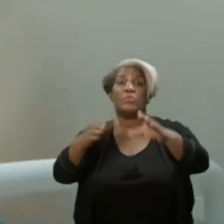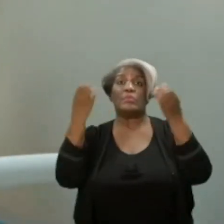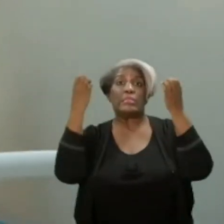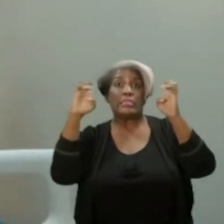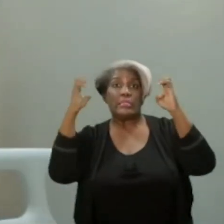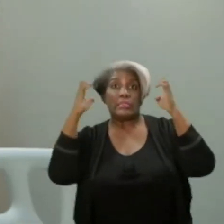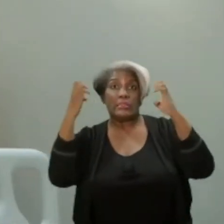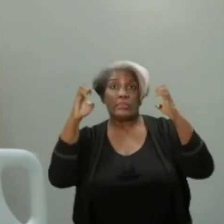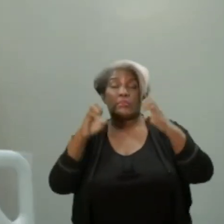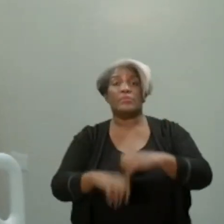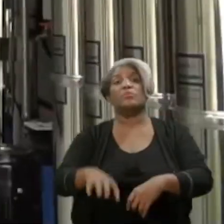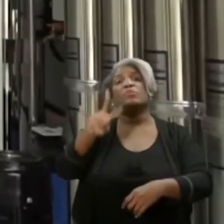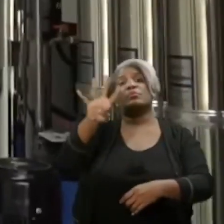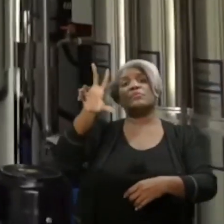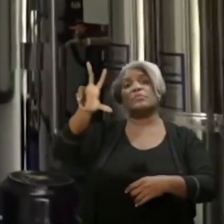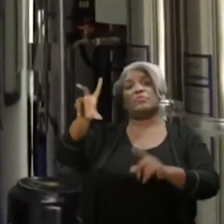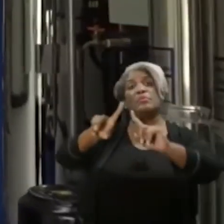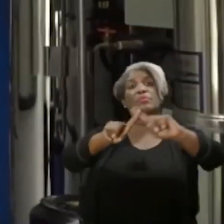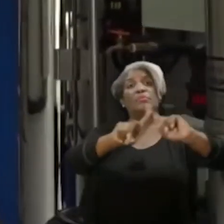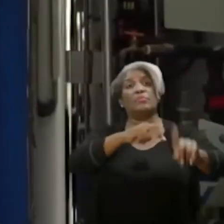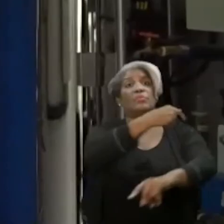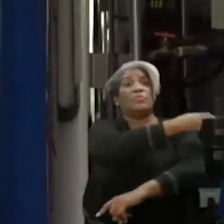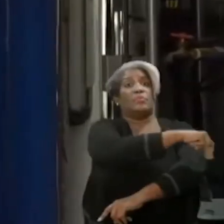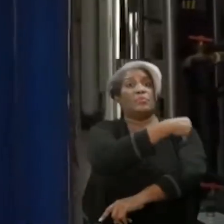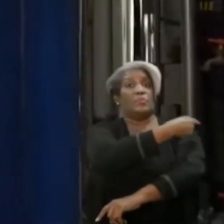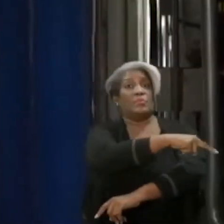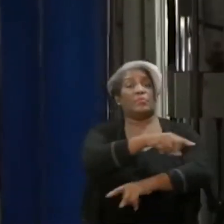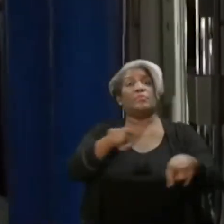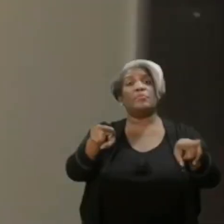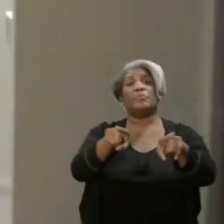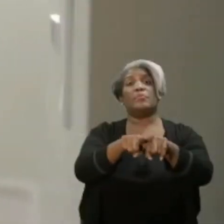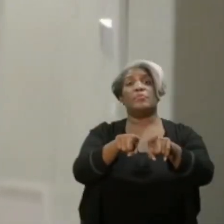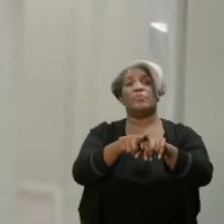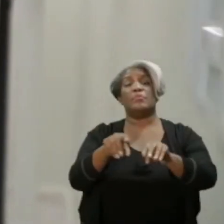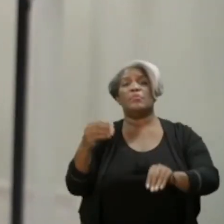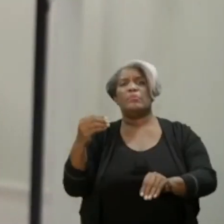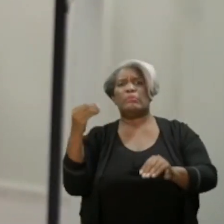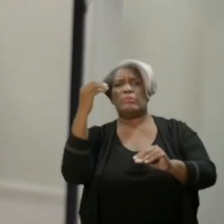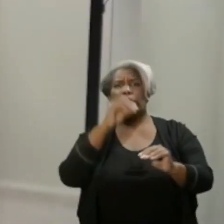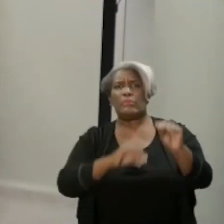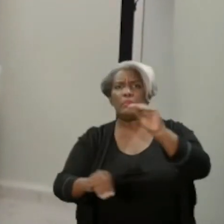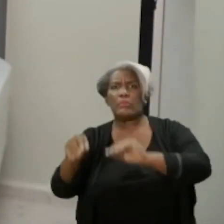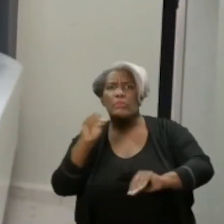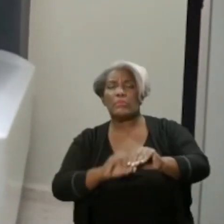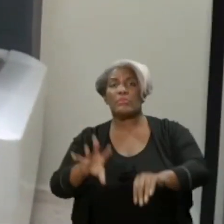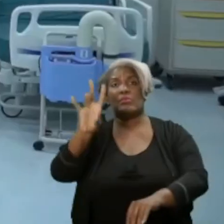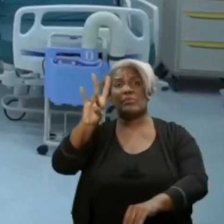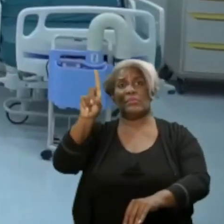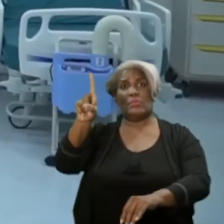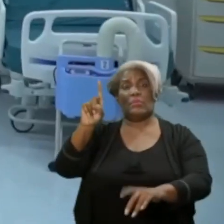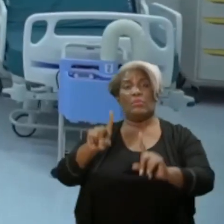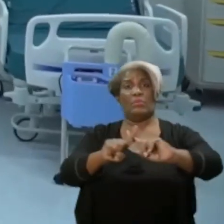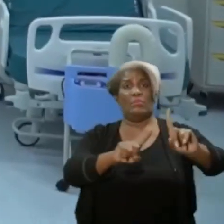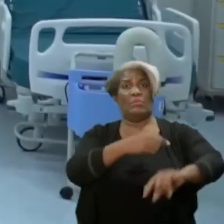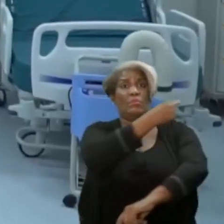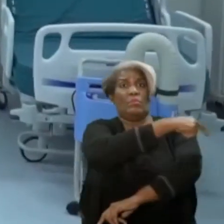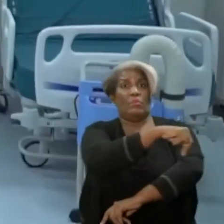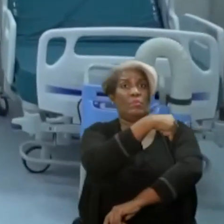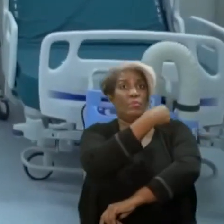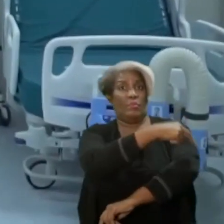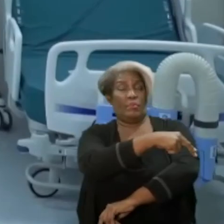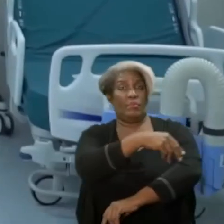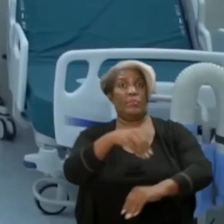de 43 hospitales, la readecuación y remozamiento de 71 hospitales y la reparación general